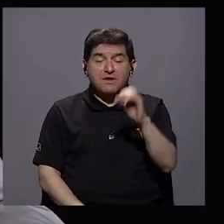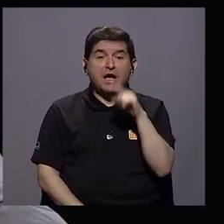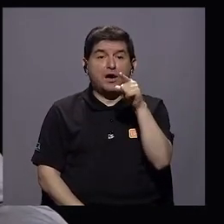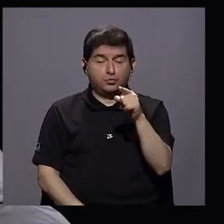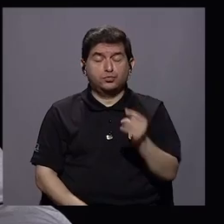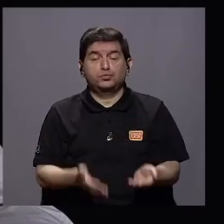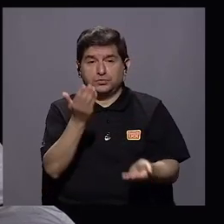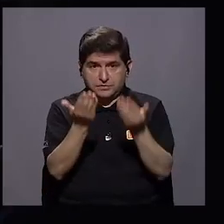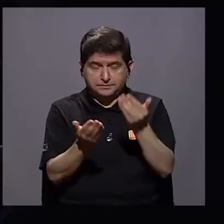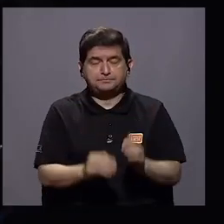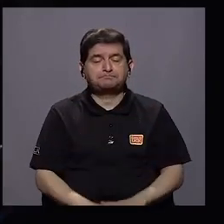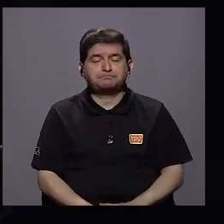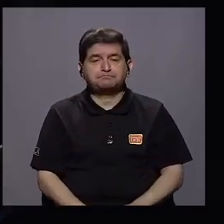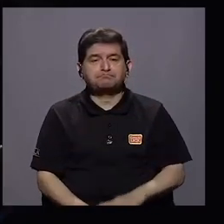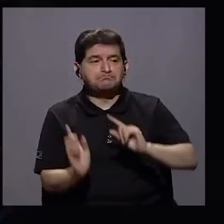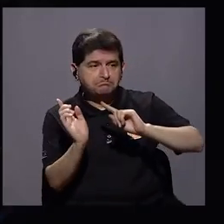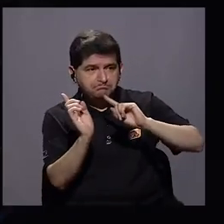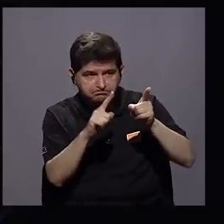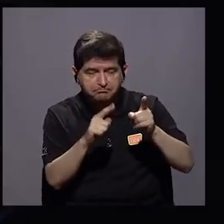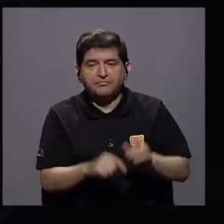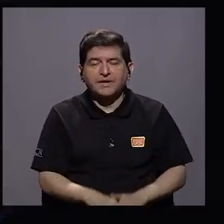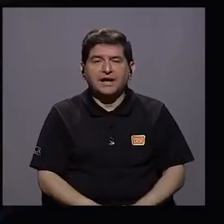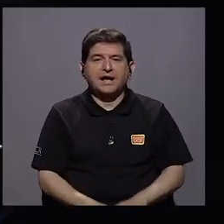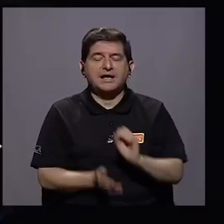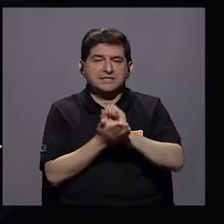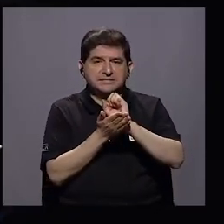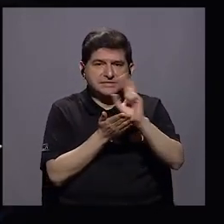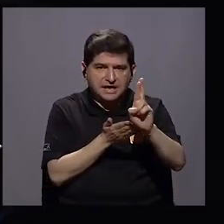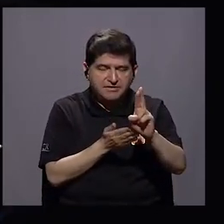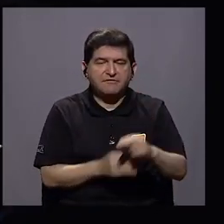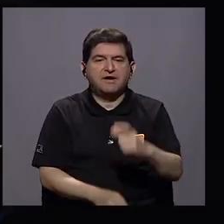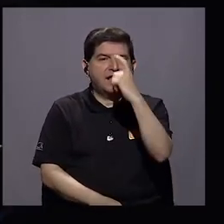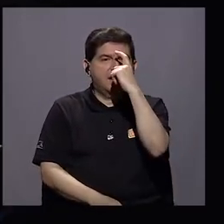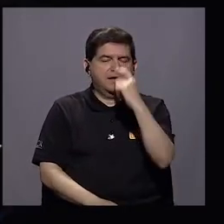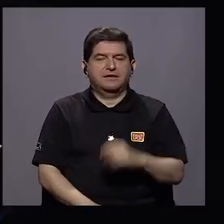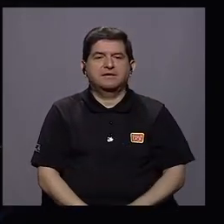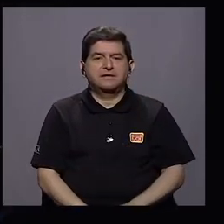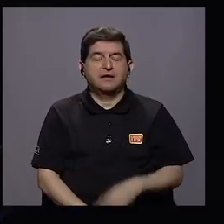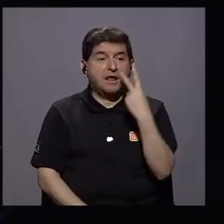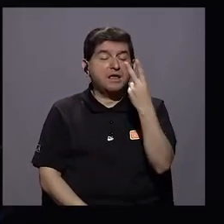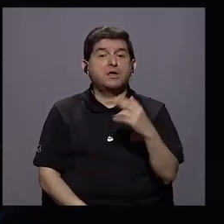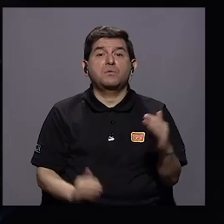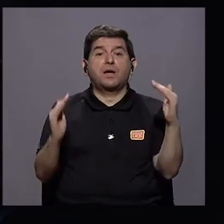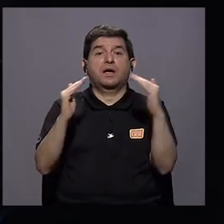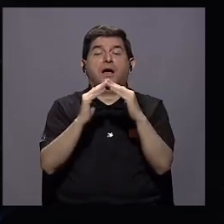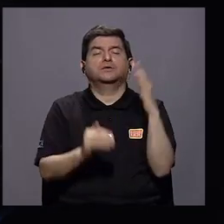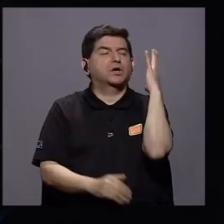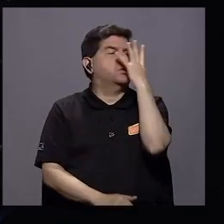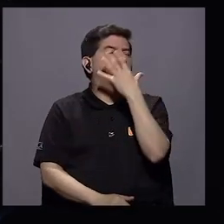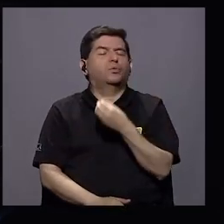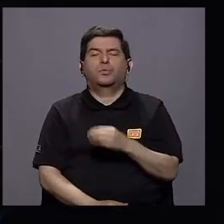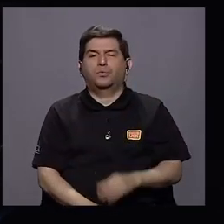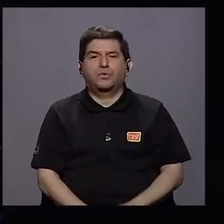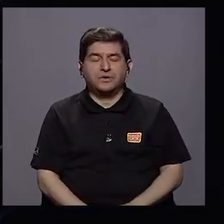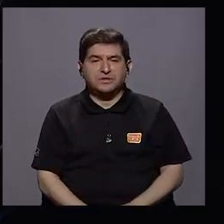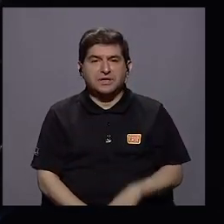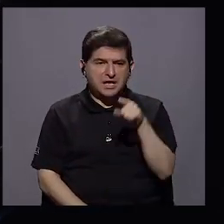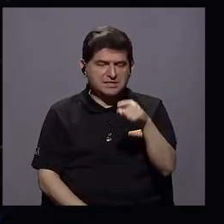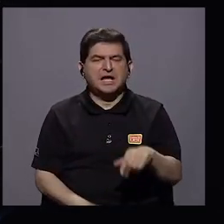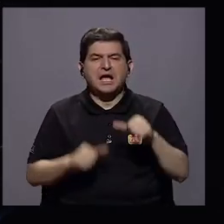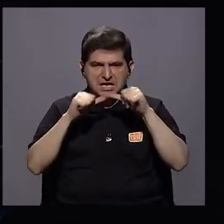pagar. Y si usted se va a San Rafael de Escazú y usted ve esas casas tan lindas de Bajareque